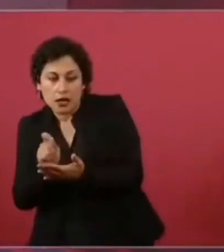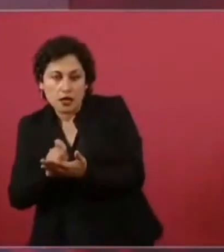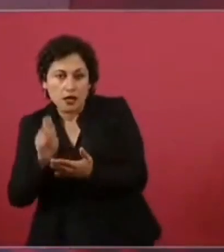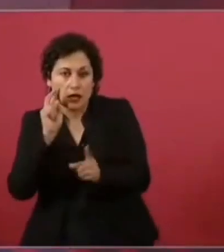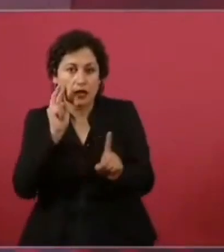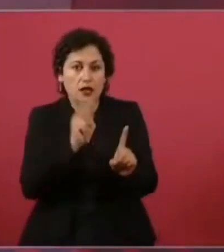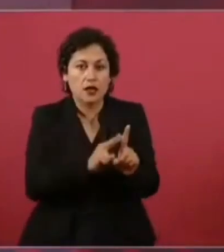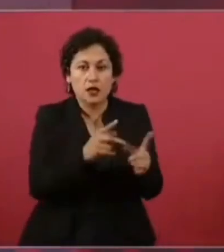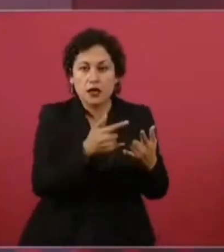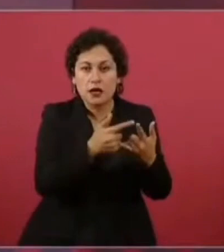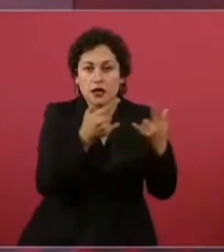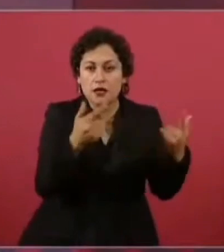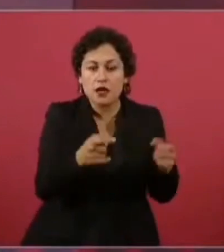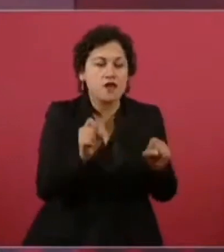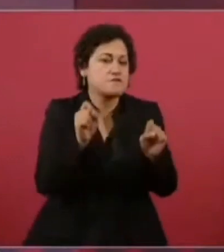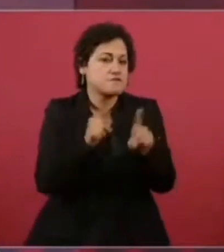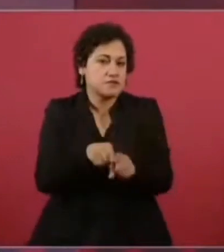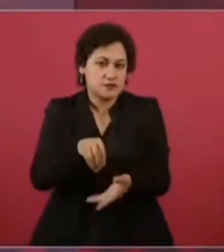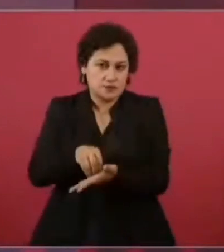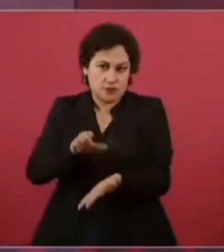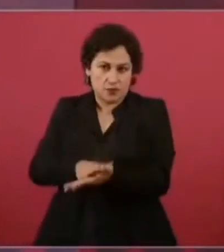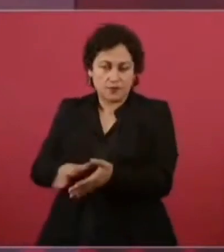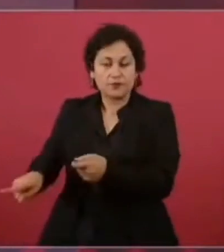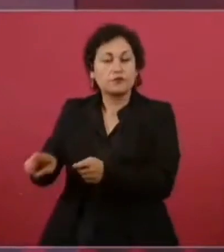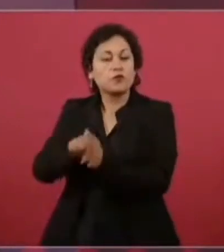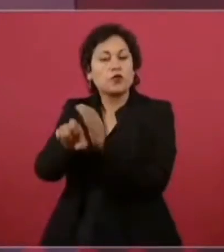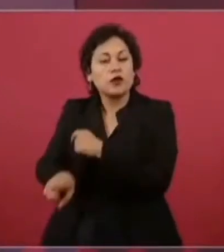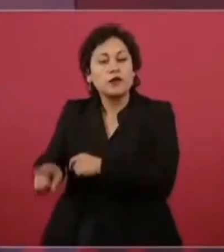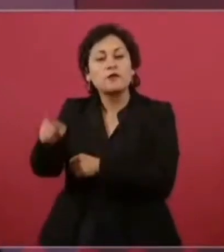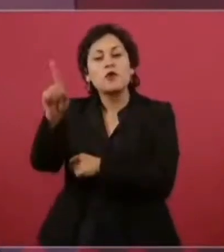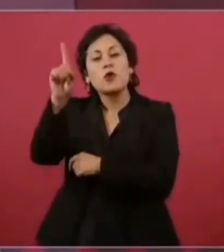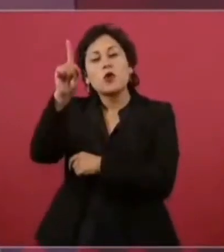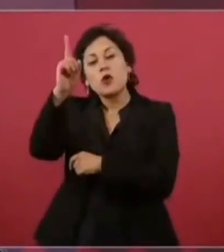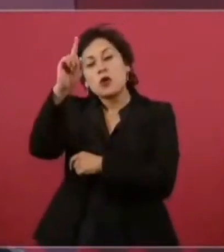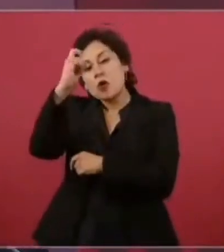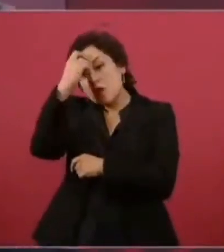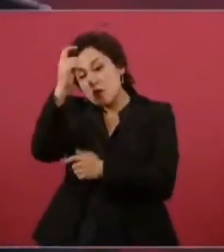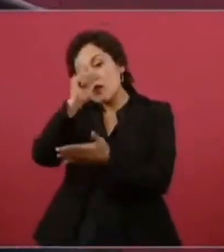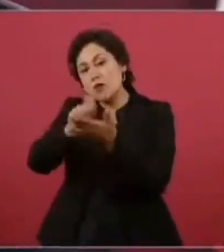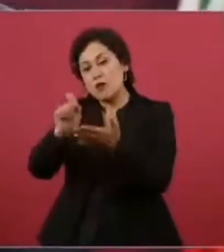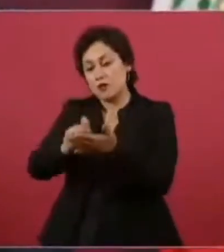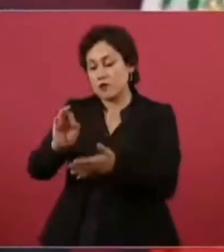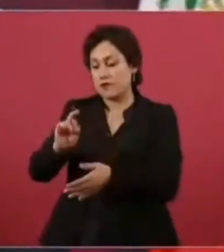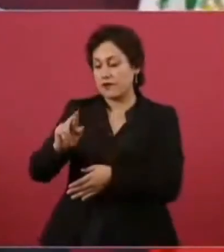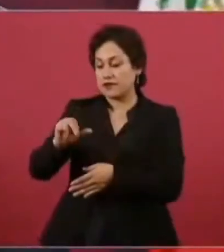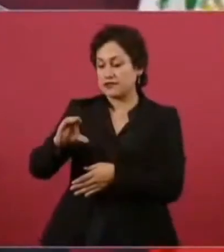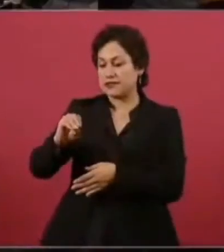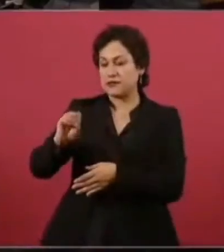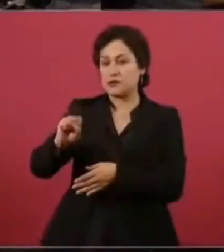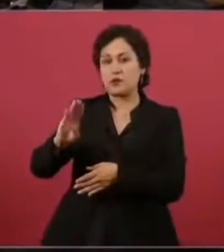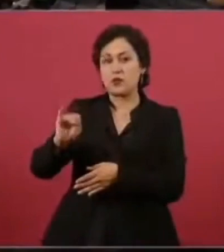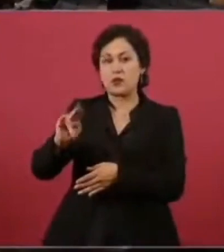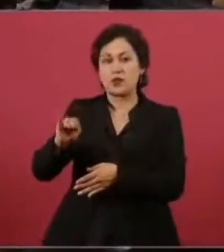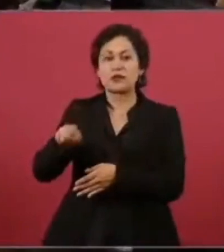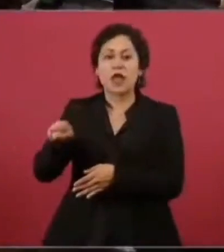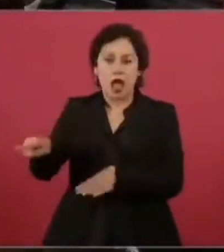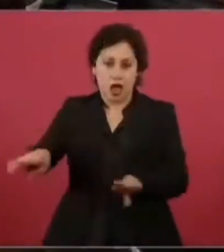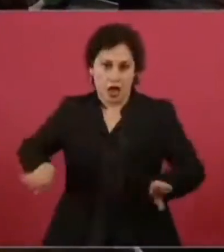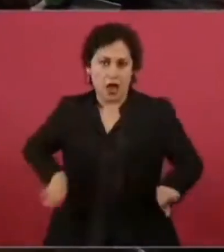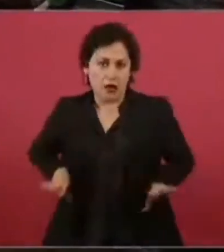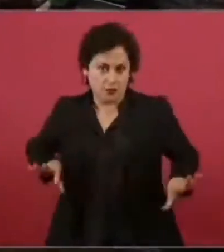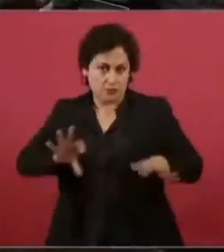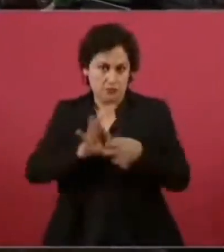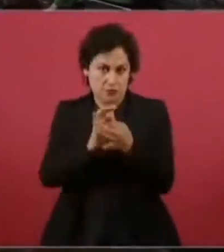Hay un libro que escribió Francisco Bulnes, que eso lo recomiendo a los jóvenes, que era porfirista, y hace un